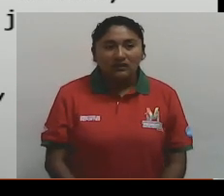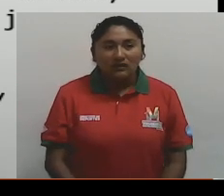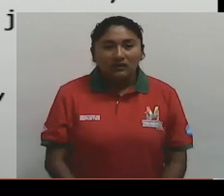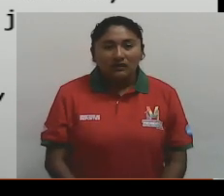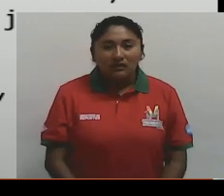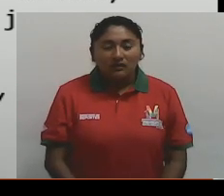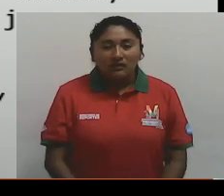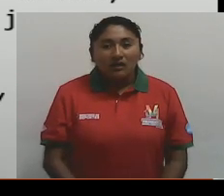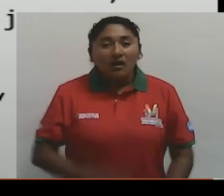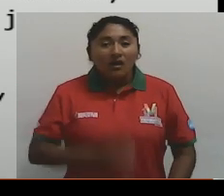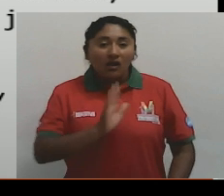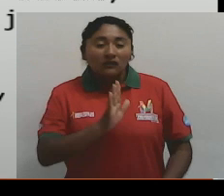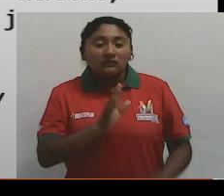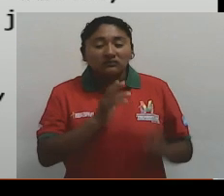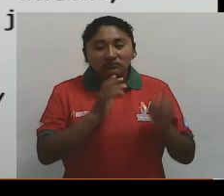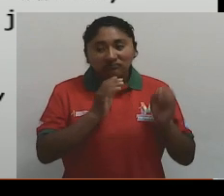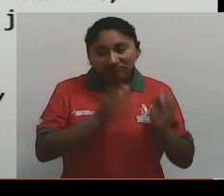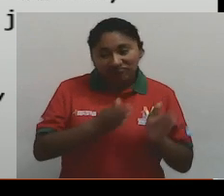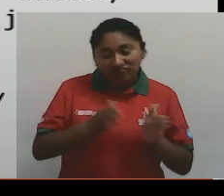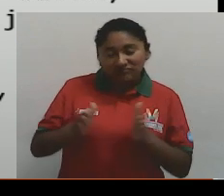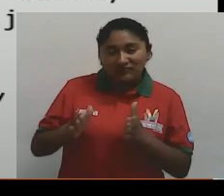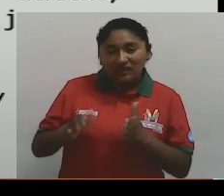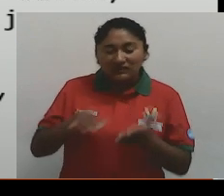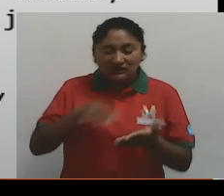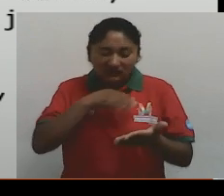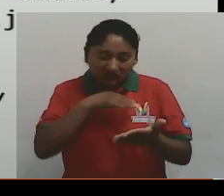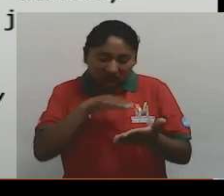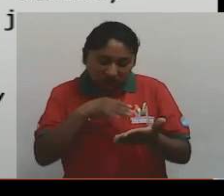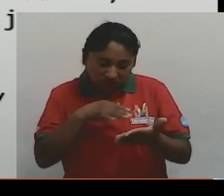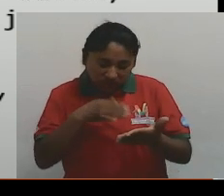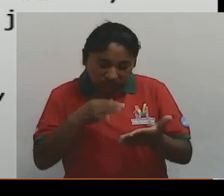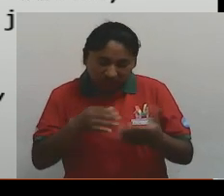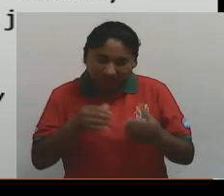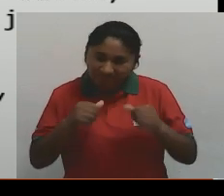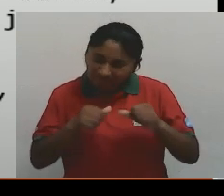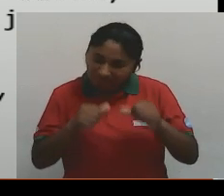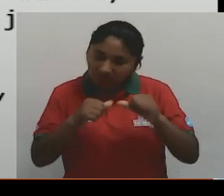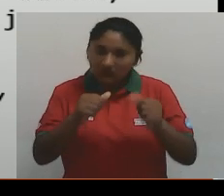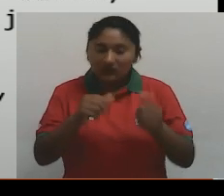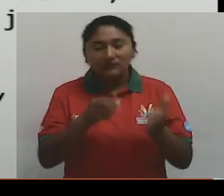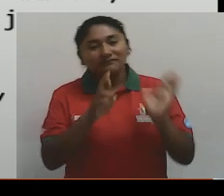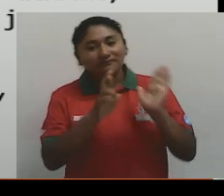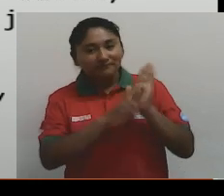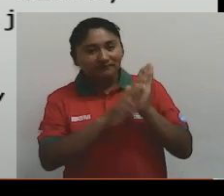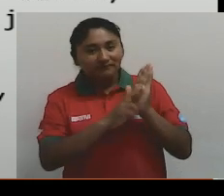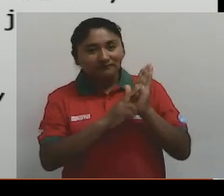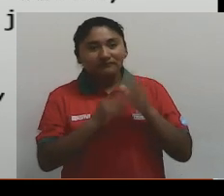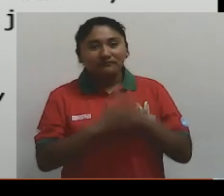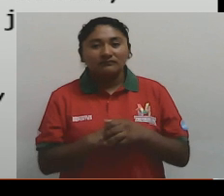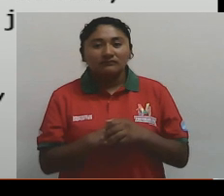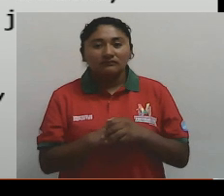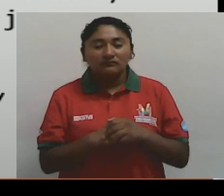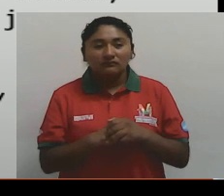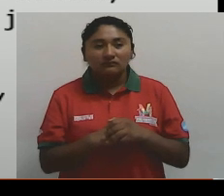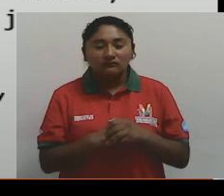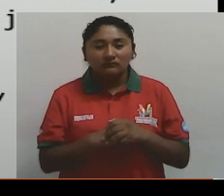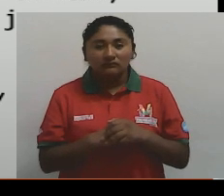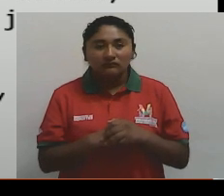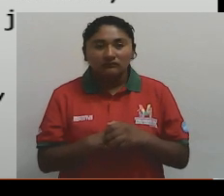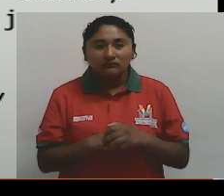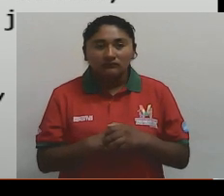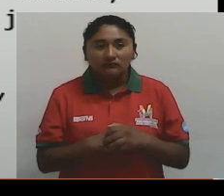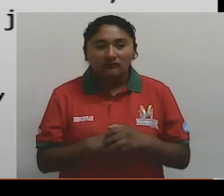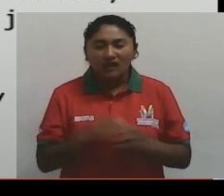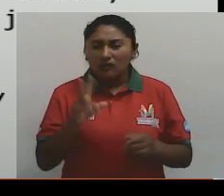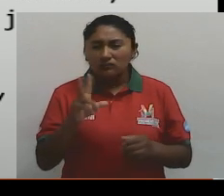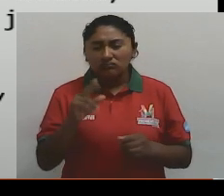Su preparación se basa en el estudio constante del reglamento, la guía del instructivo de arbitraje y el libro de casos. Pero no solo es el estudio